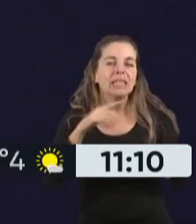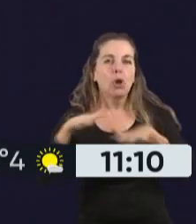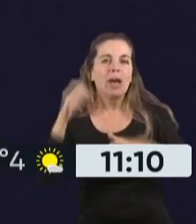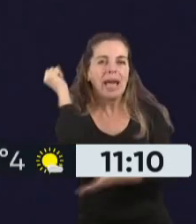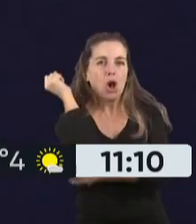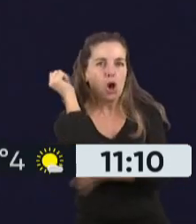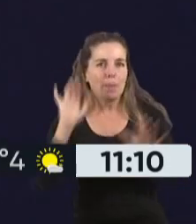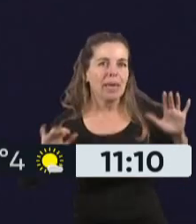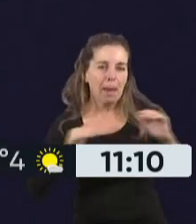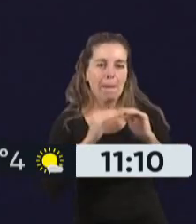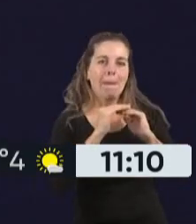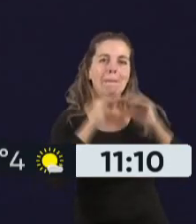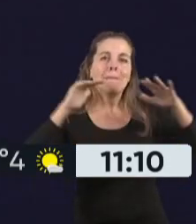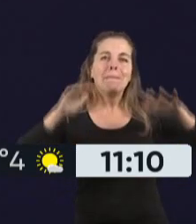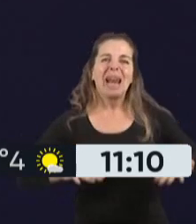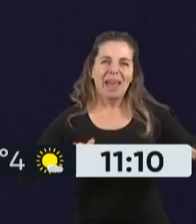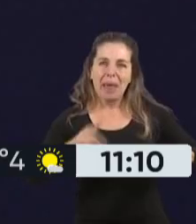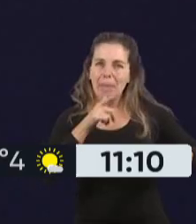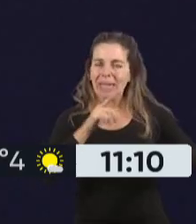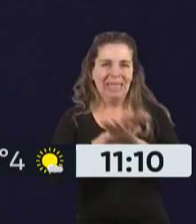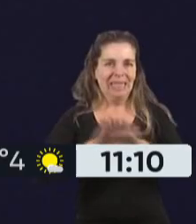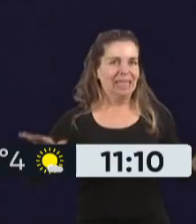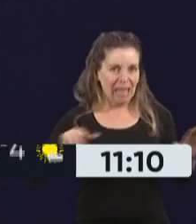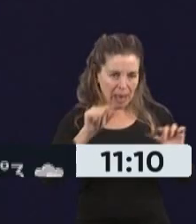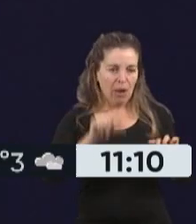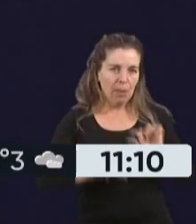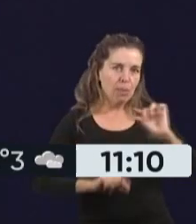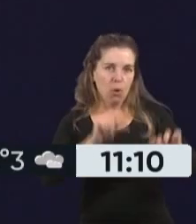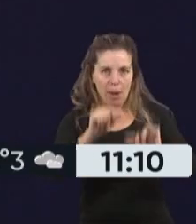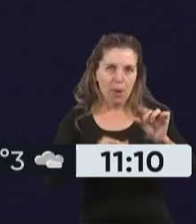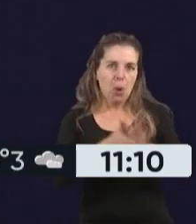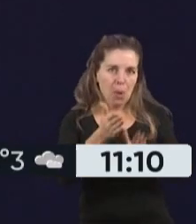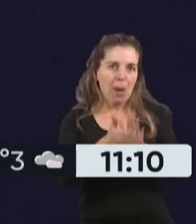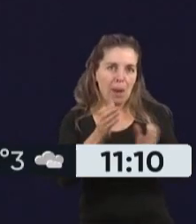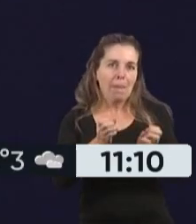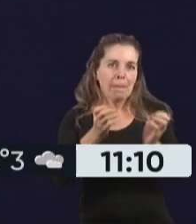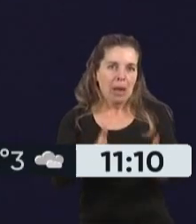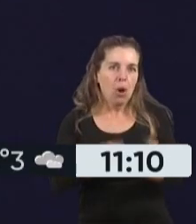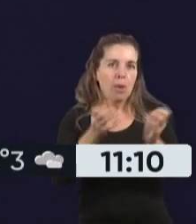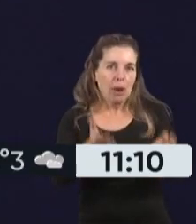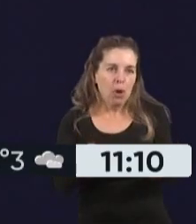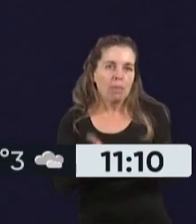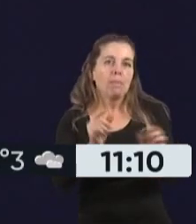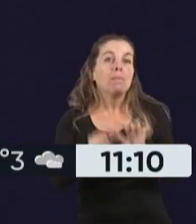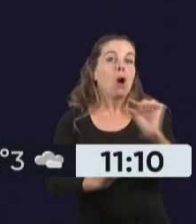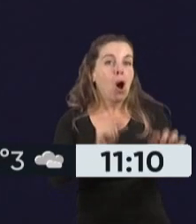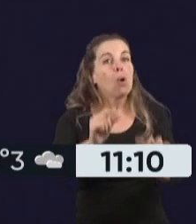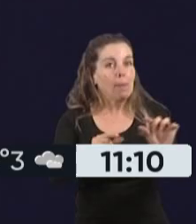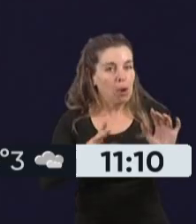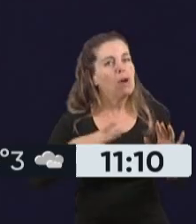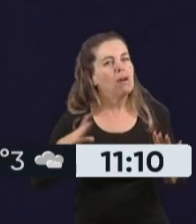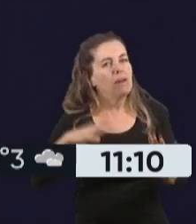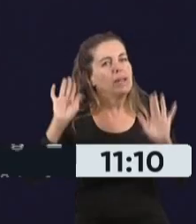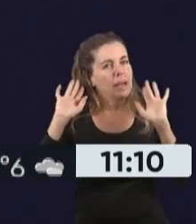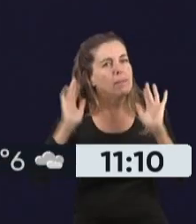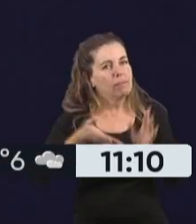pasó y empezamos a ver algún semáforo verde, todavía con enorme camino por recorrer, por supuesto,